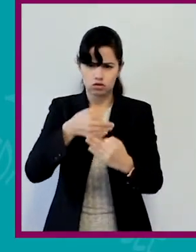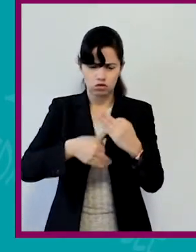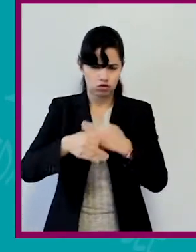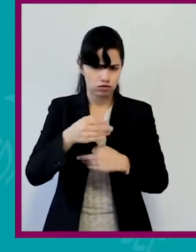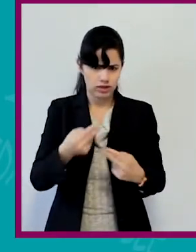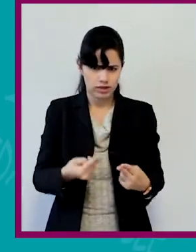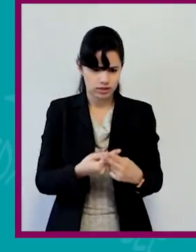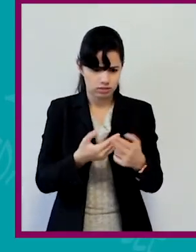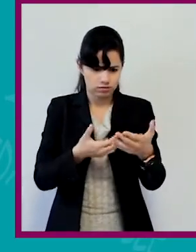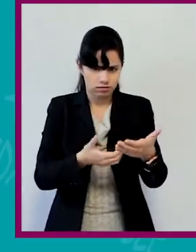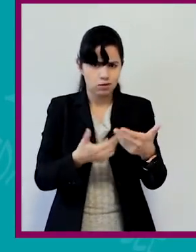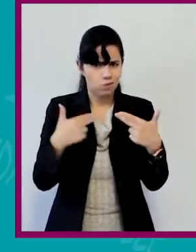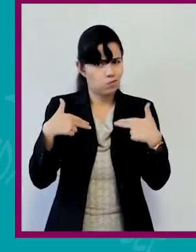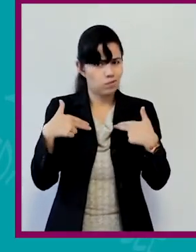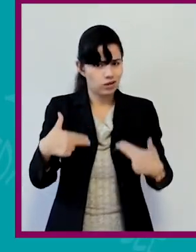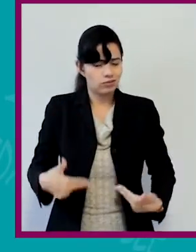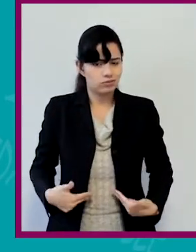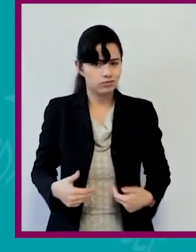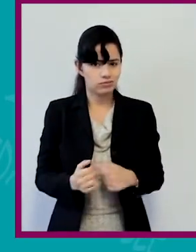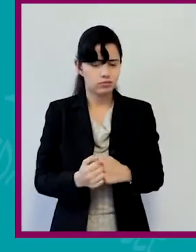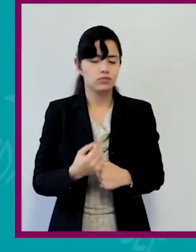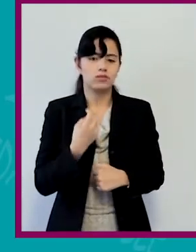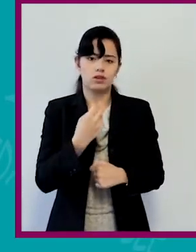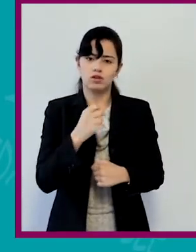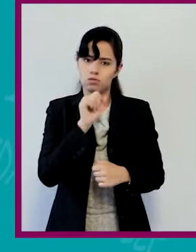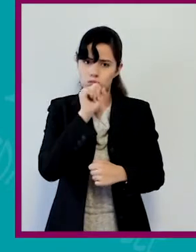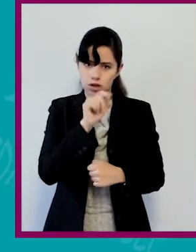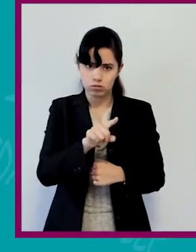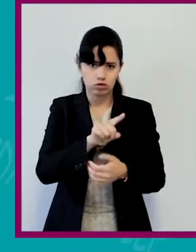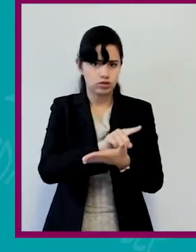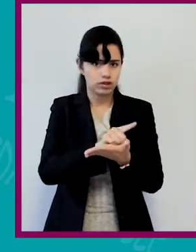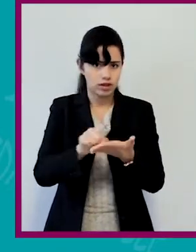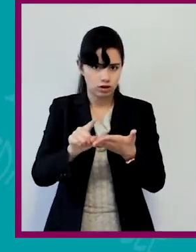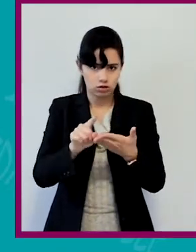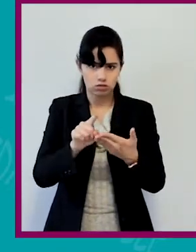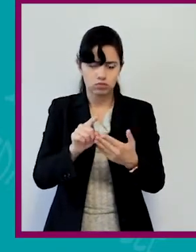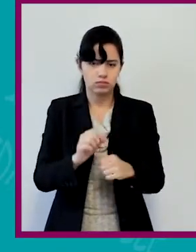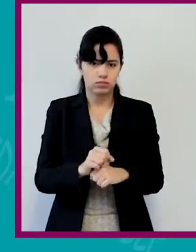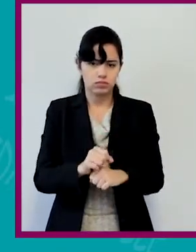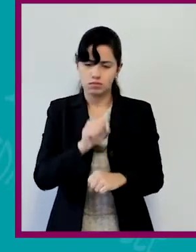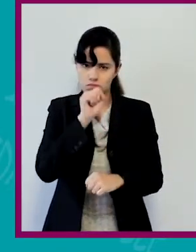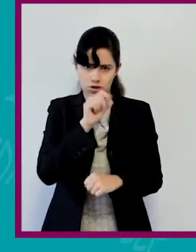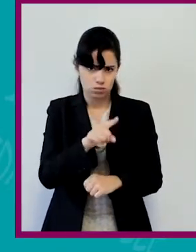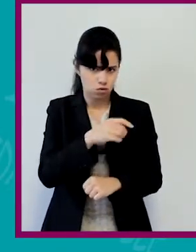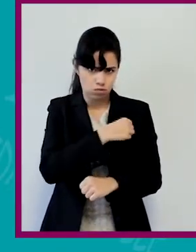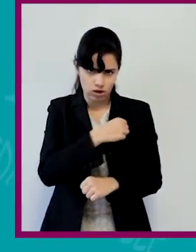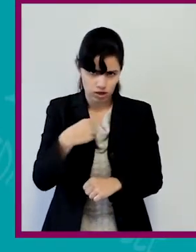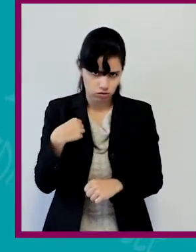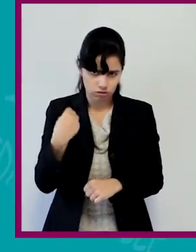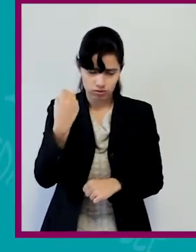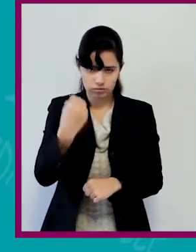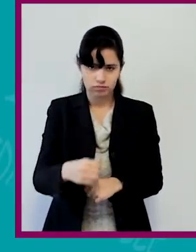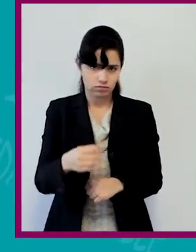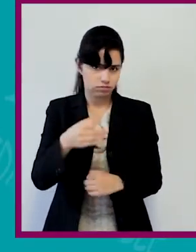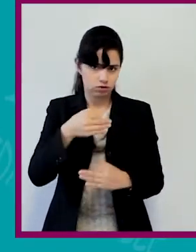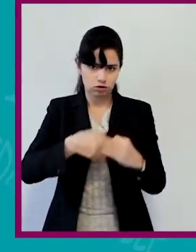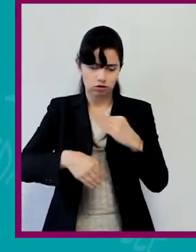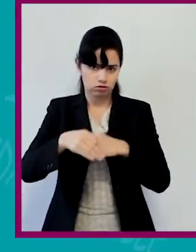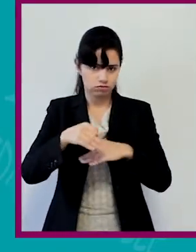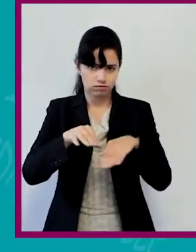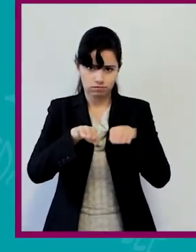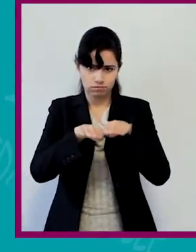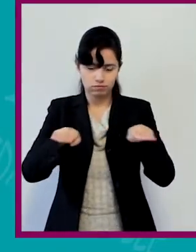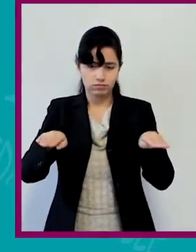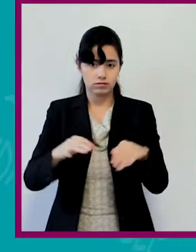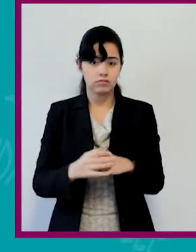humanos, tenemos los mismos derechos y las mismas obligaciones unos y otros. Lo cierto es que